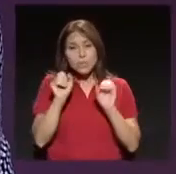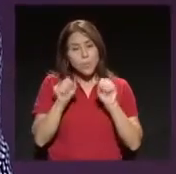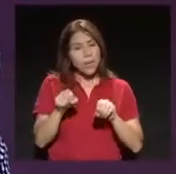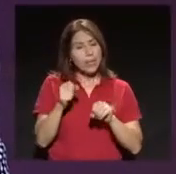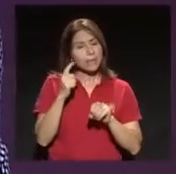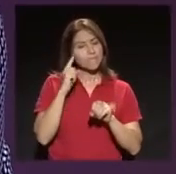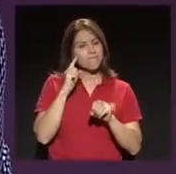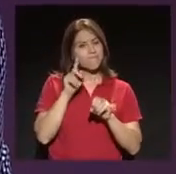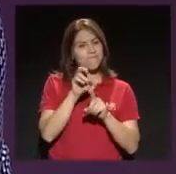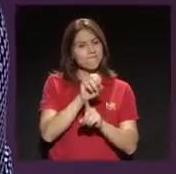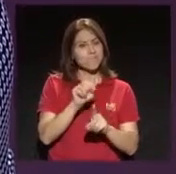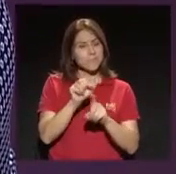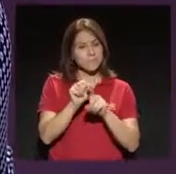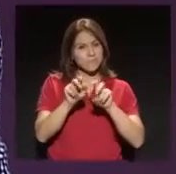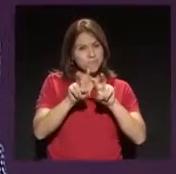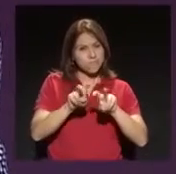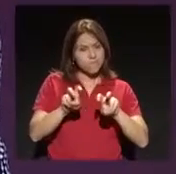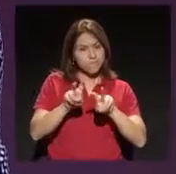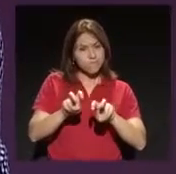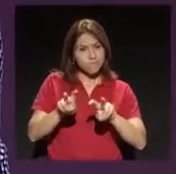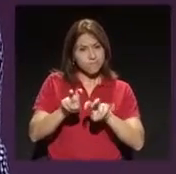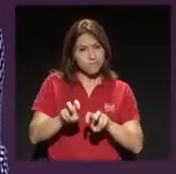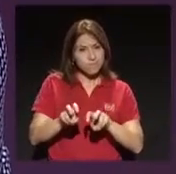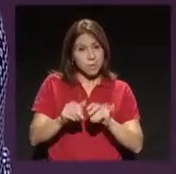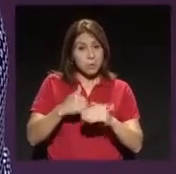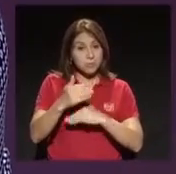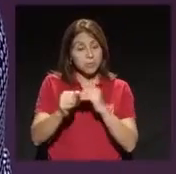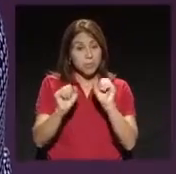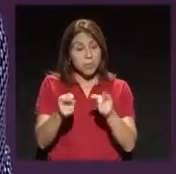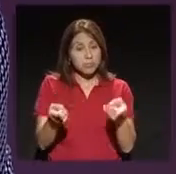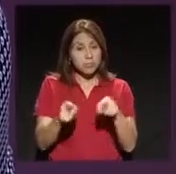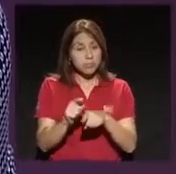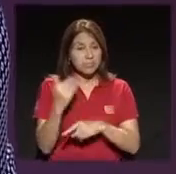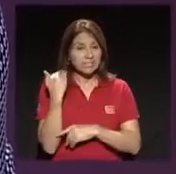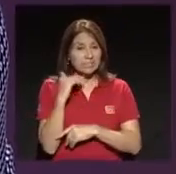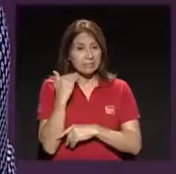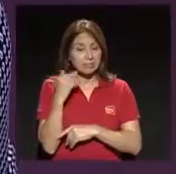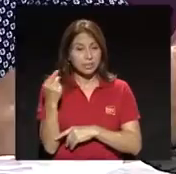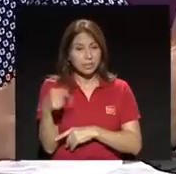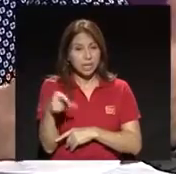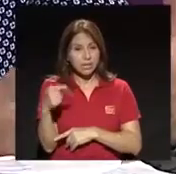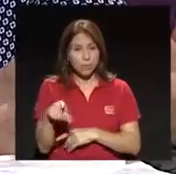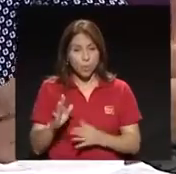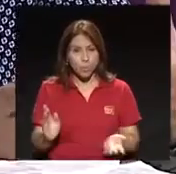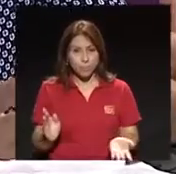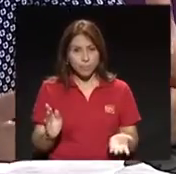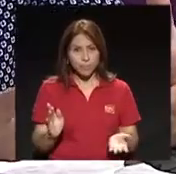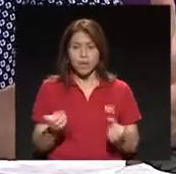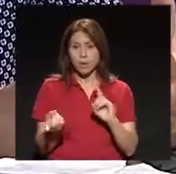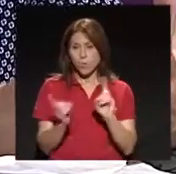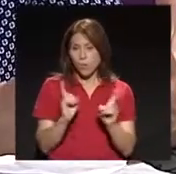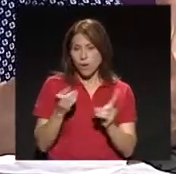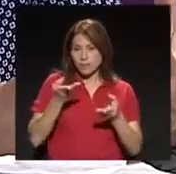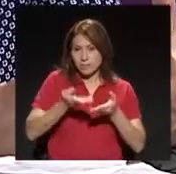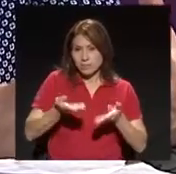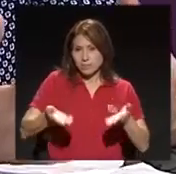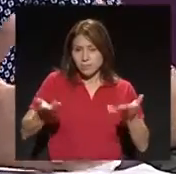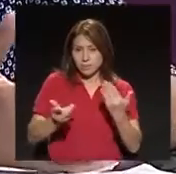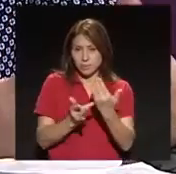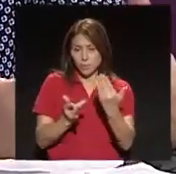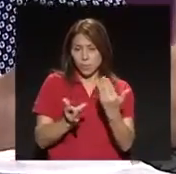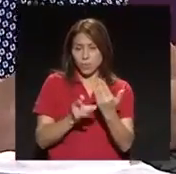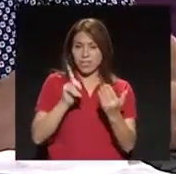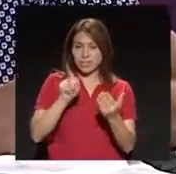analizar cada situación en donde se les va a presentar un riesgo, ¿verdad? Y qué herramientas tecnológicas